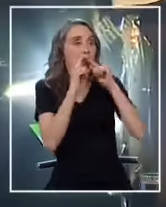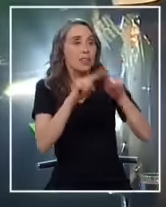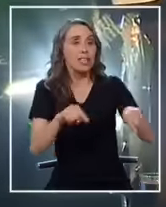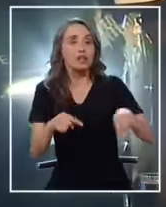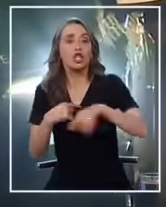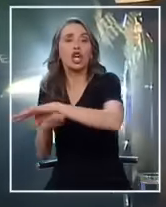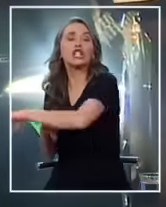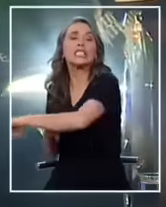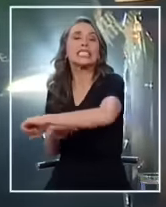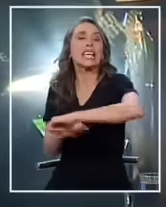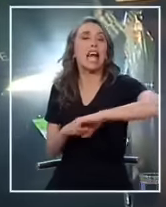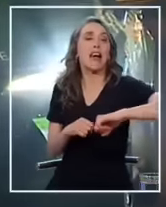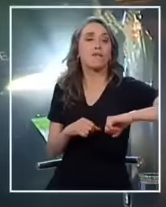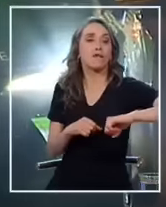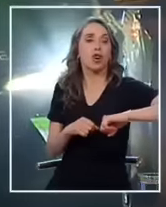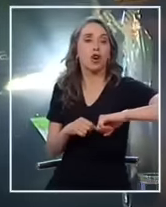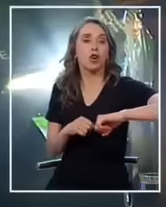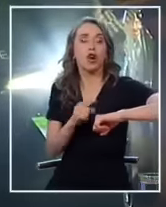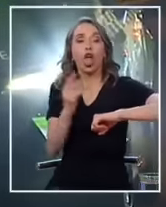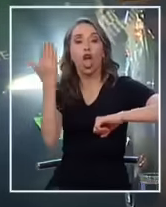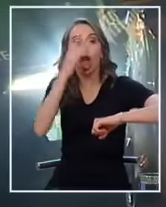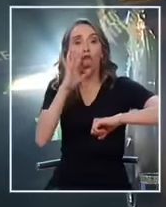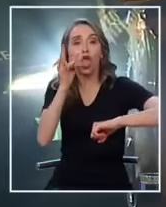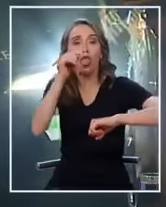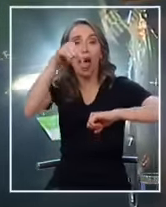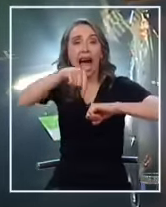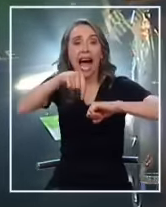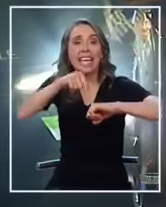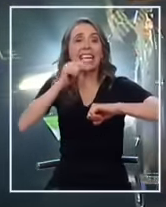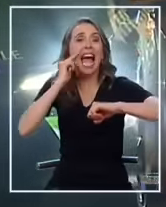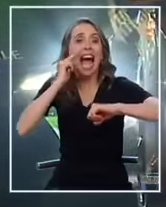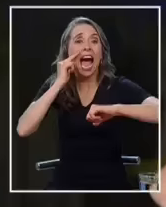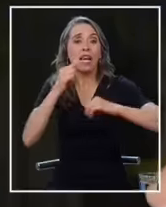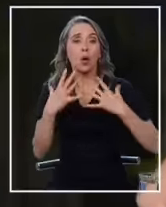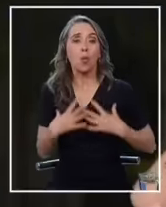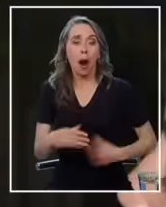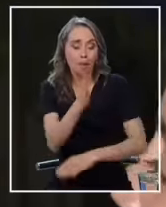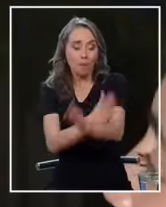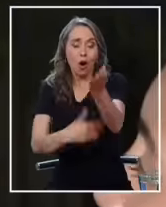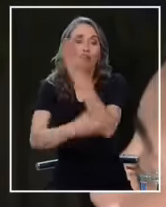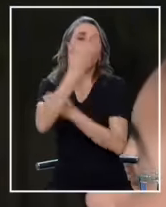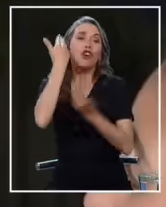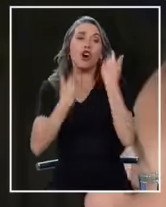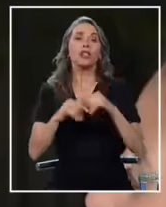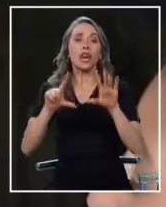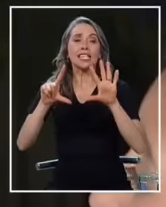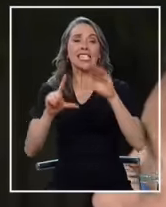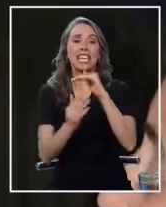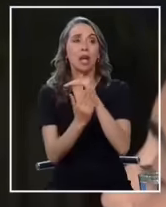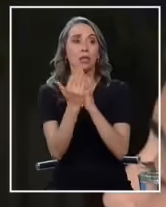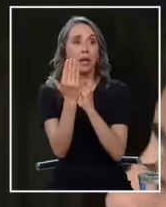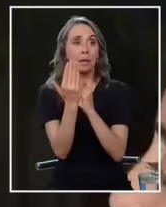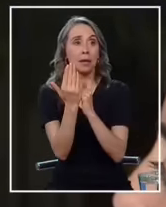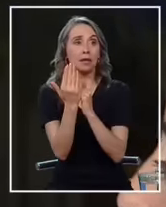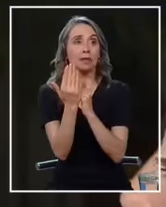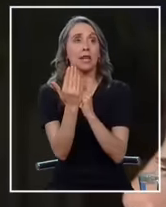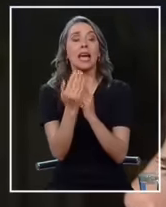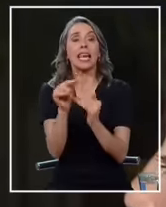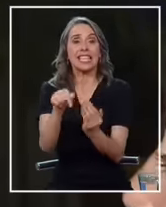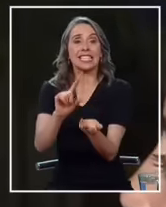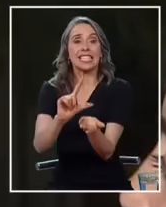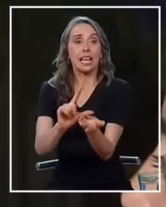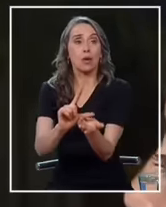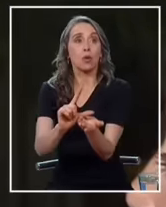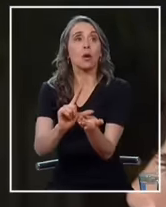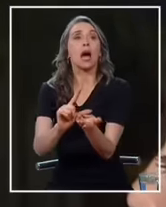la habría llevado, aunque no se habría percatado del cuerpo desmembrado en el lugar. Esto ocurre a las 7 de la mañana, ocurre un suceso, posteriormente